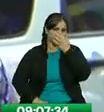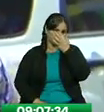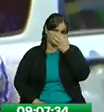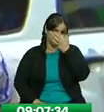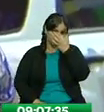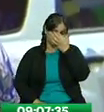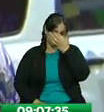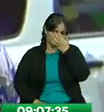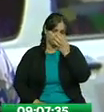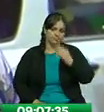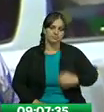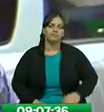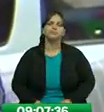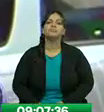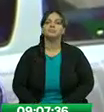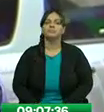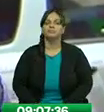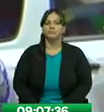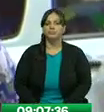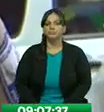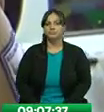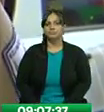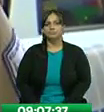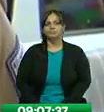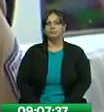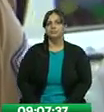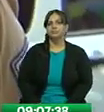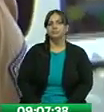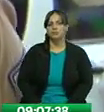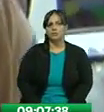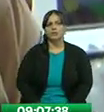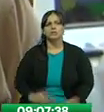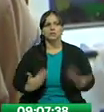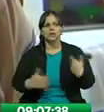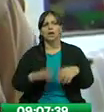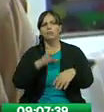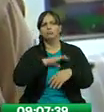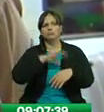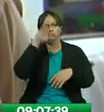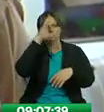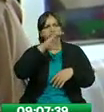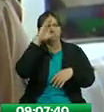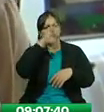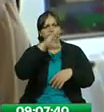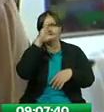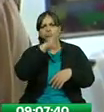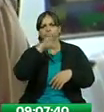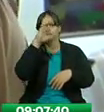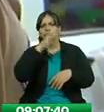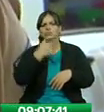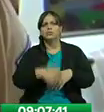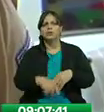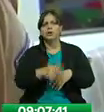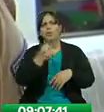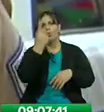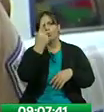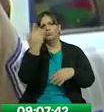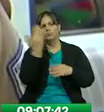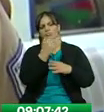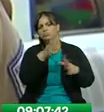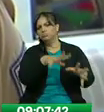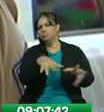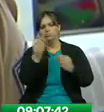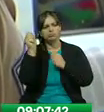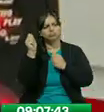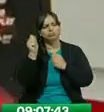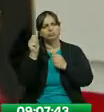celulares y dos televisores, de los cuales uno de ellos fue recuperado una vez que el personal policial se encontraba ya